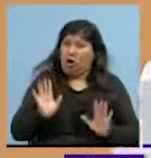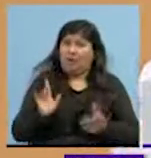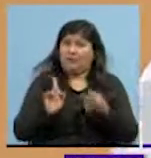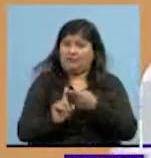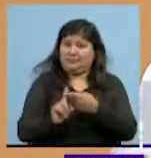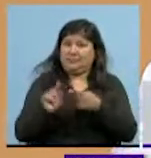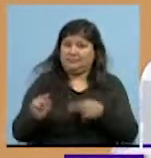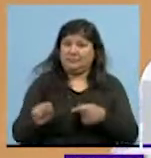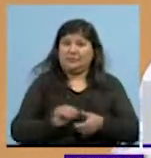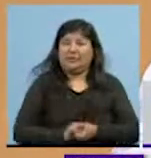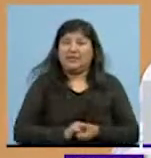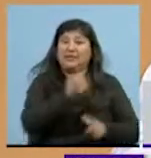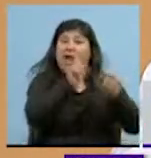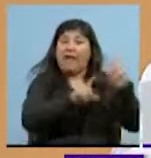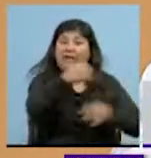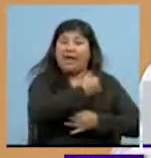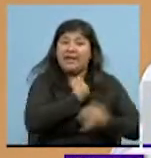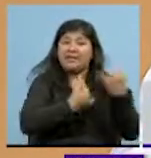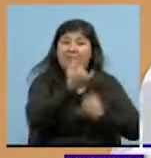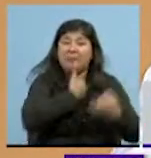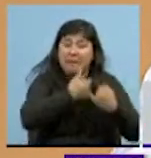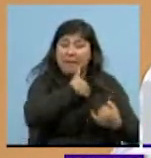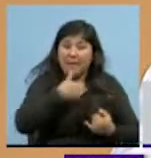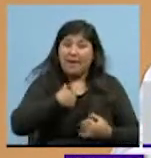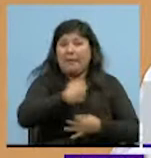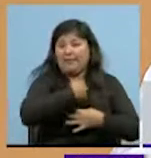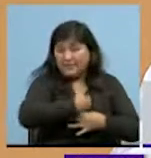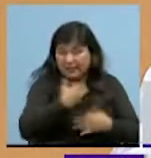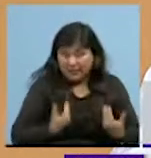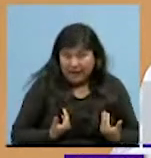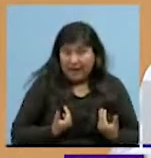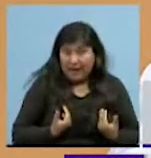no se puede vencer, jamás. Yo quiero decir que jamás dije